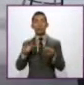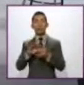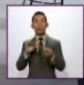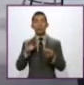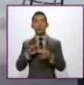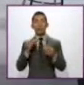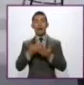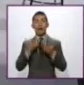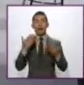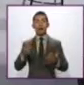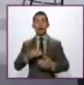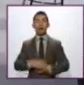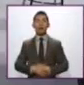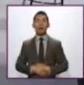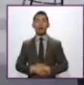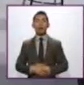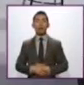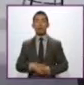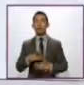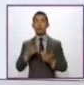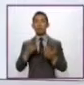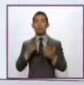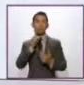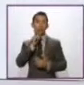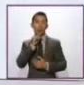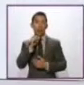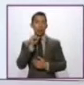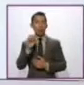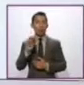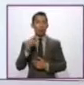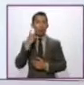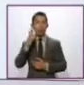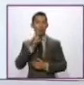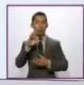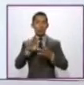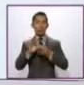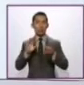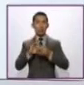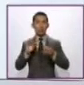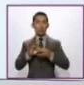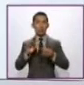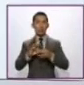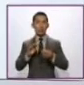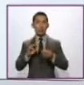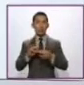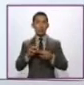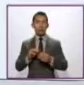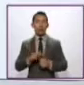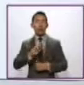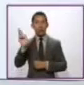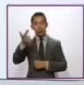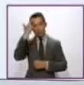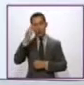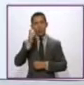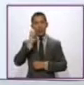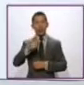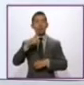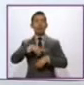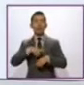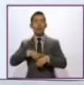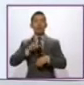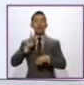este segmento de réplica. Si no lo hacen, candidato, candidata, al resto de los candidatos, recordarles que su tiempo no es